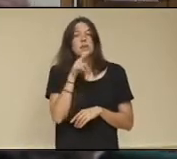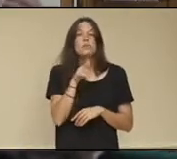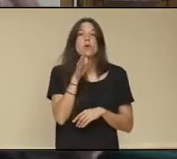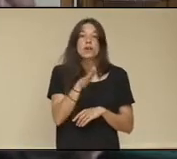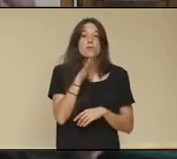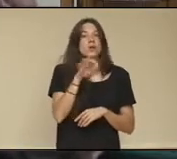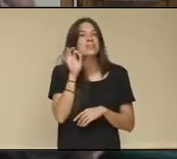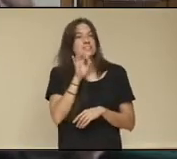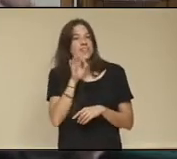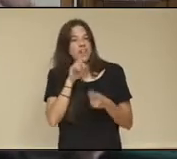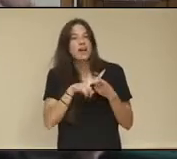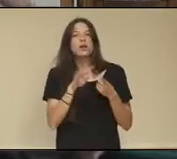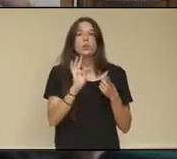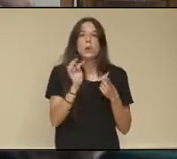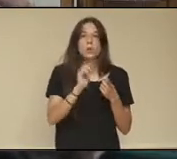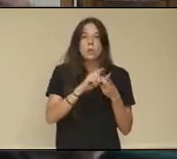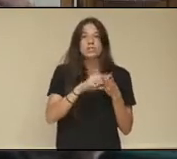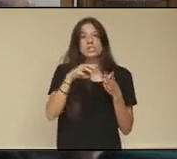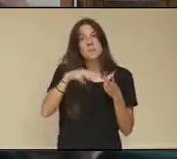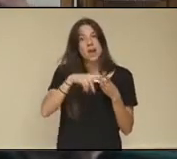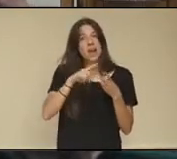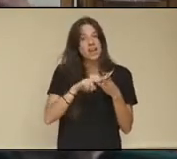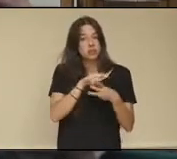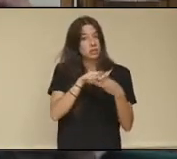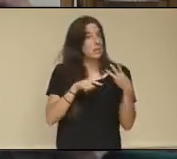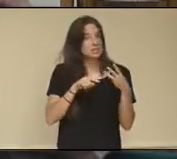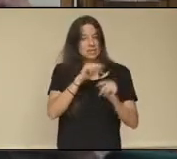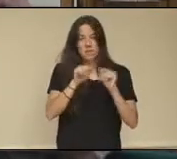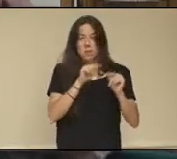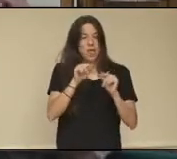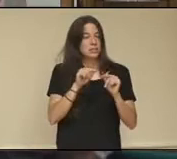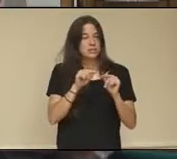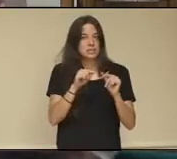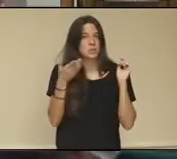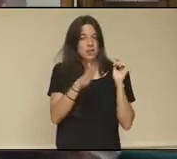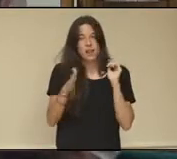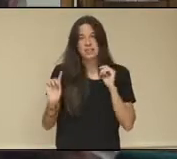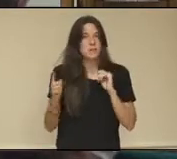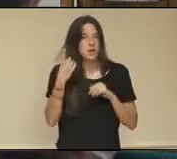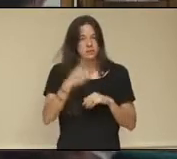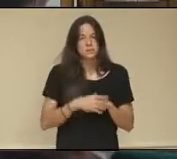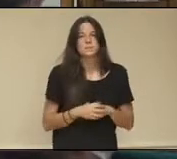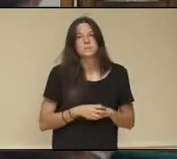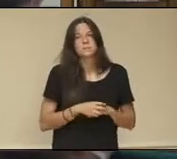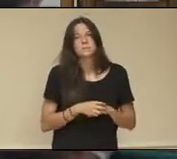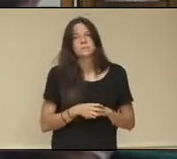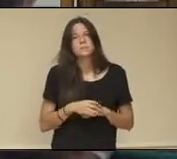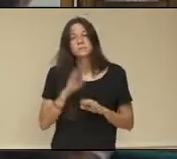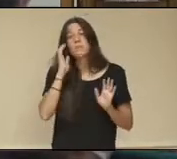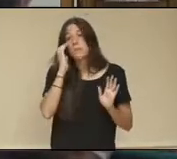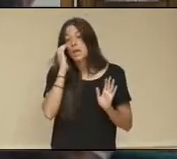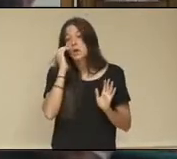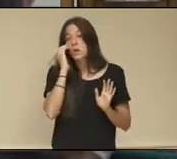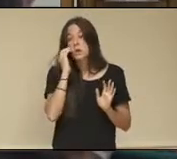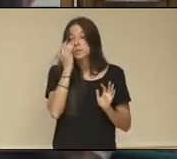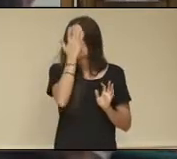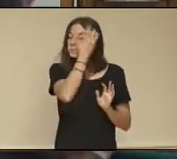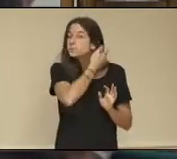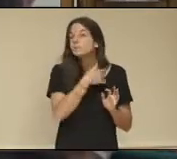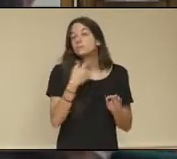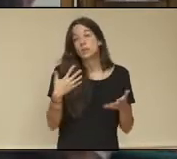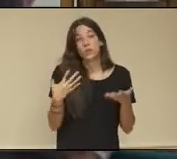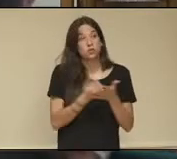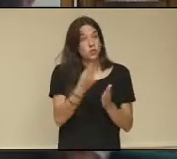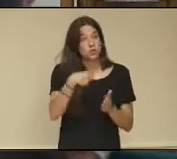las 3 grandes bestias, ¿no? que son probablemente los patógenos más mortíferos, ¿no? Pero como todos hemos padecido este